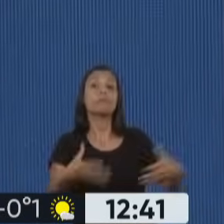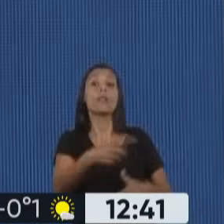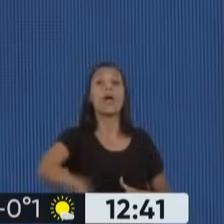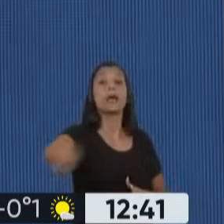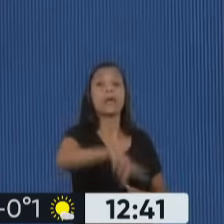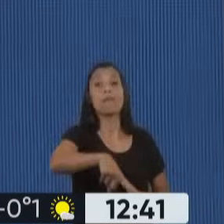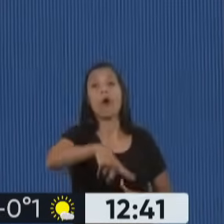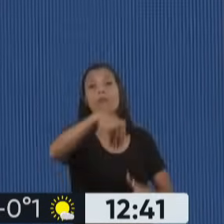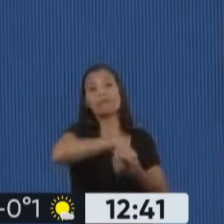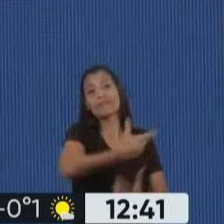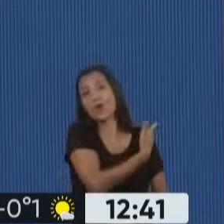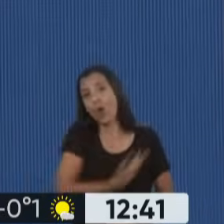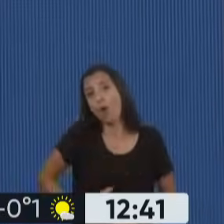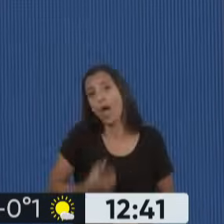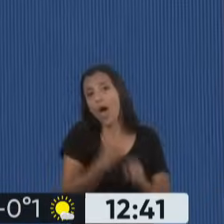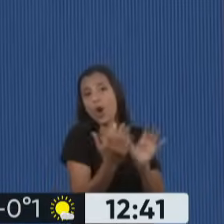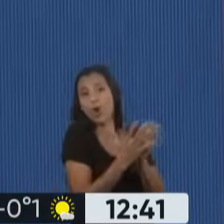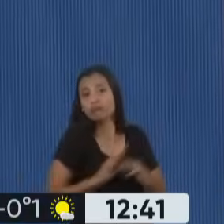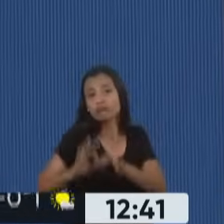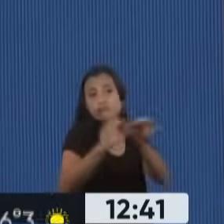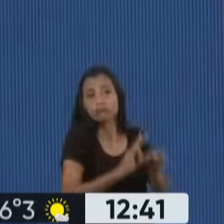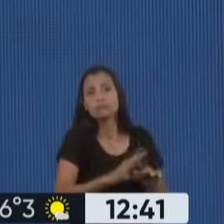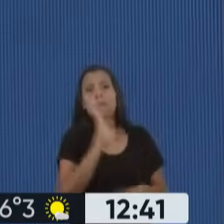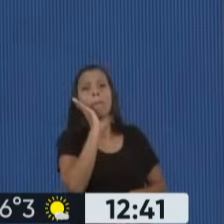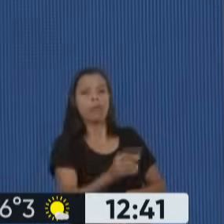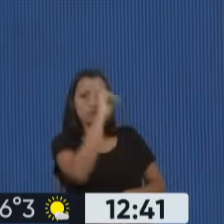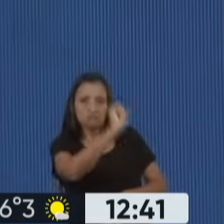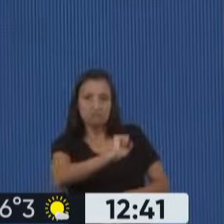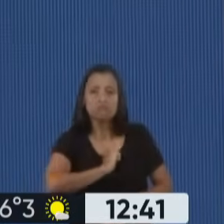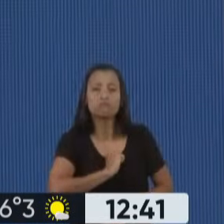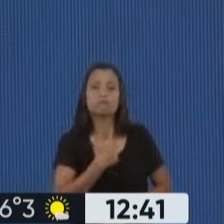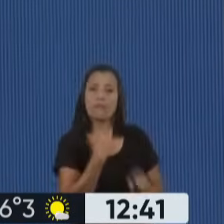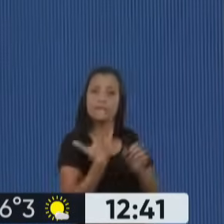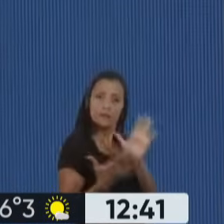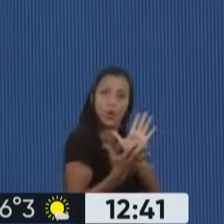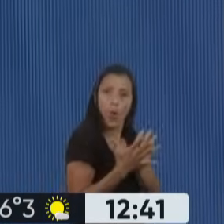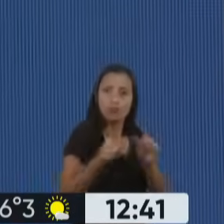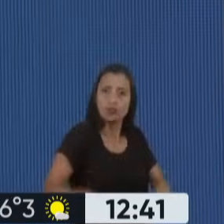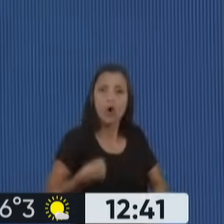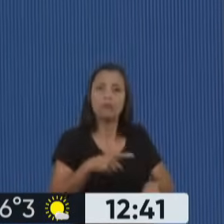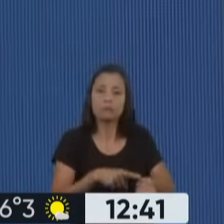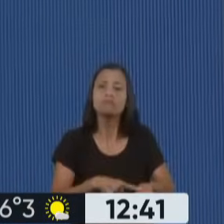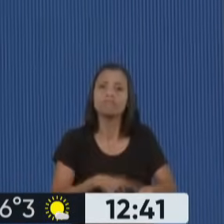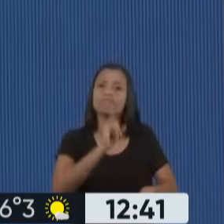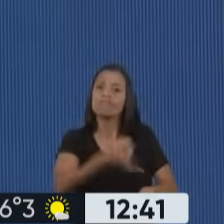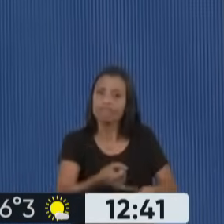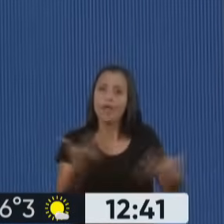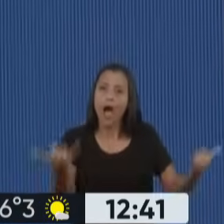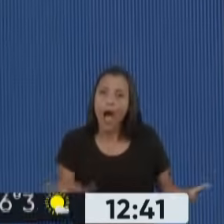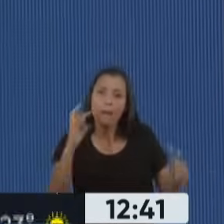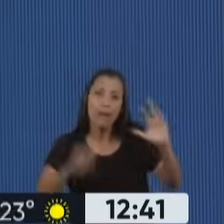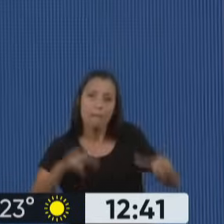de gobierno por el coraje de acompañarme en esta jugada